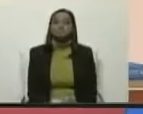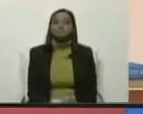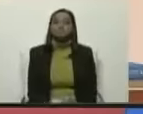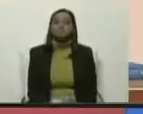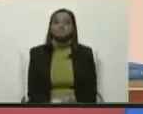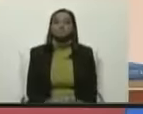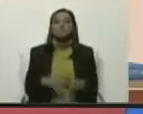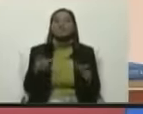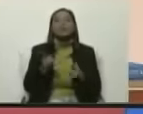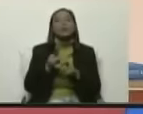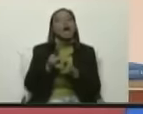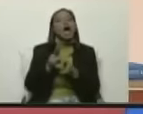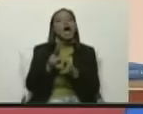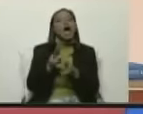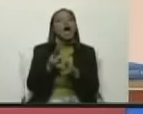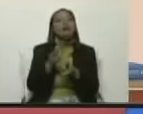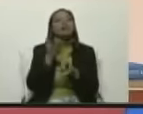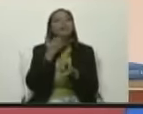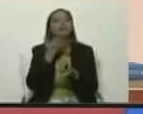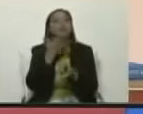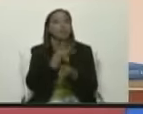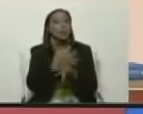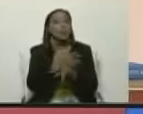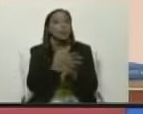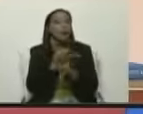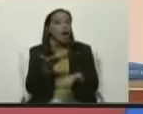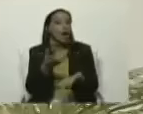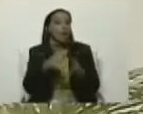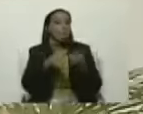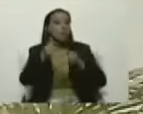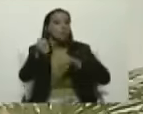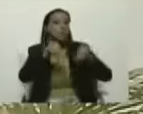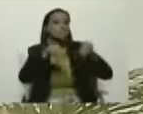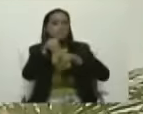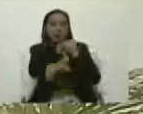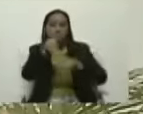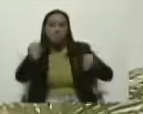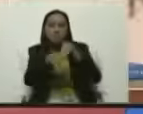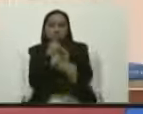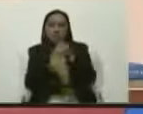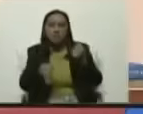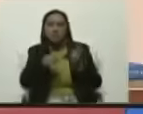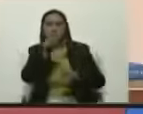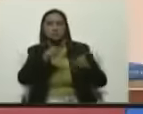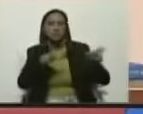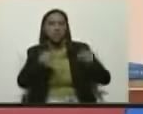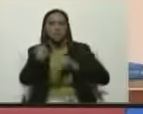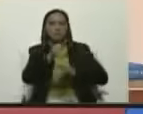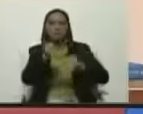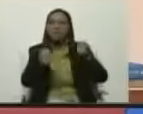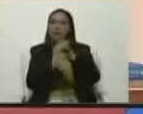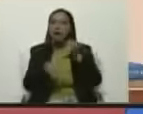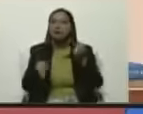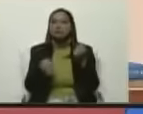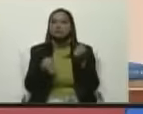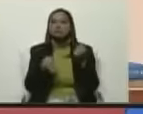Es el juego de la derecha, desde el primer momento, mira, ellos están jugando que algo le pase a ese señor.